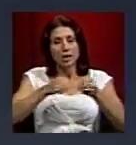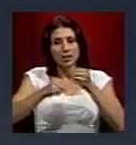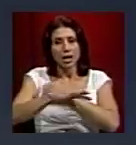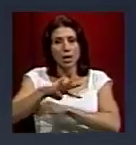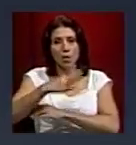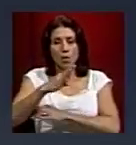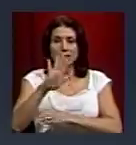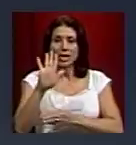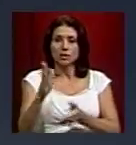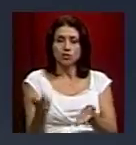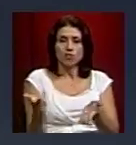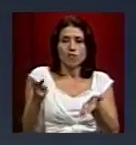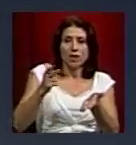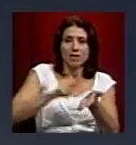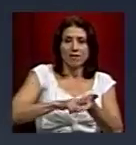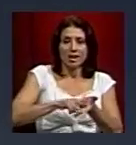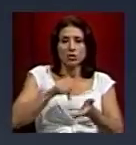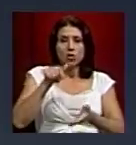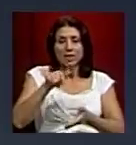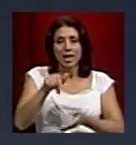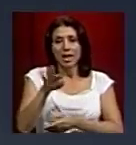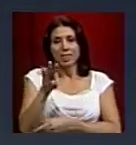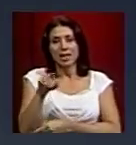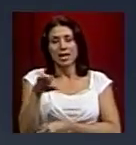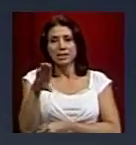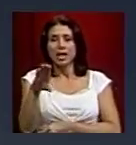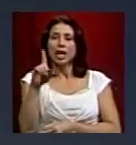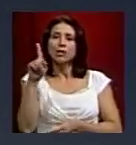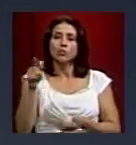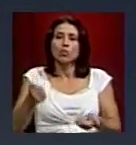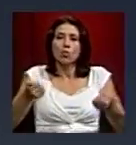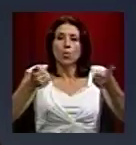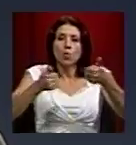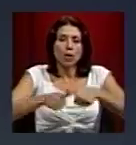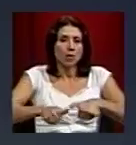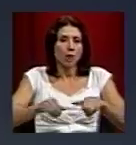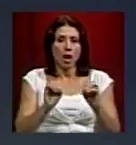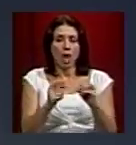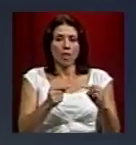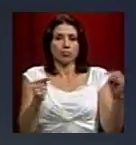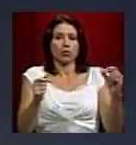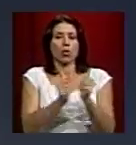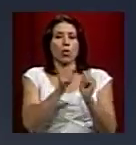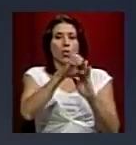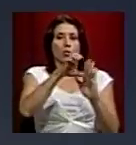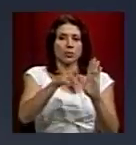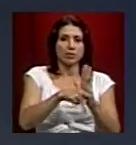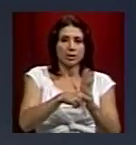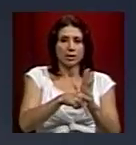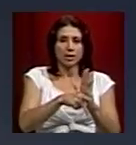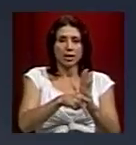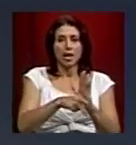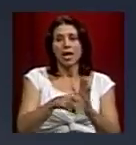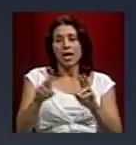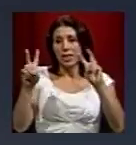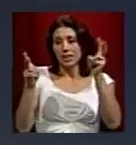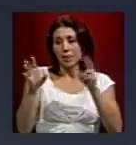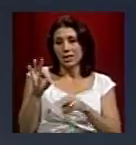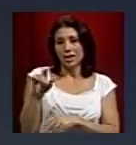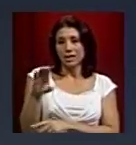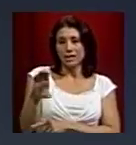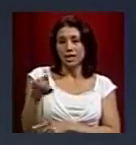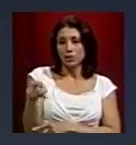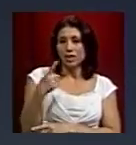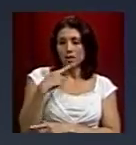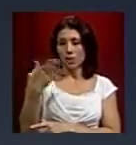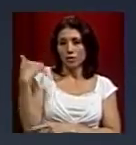y su ratificación de que este es un convenio absolutamente constitucional, el tema del TLC que mencionaste hace un rato,